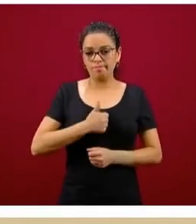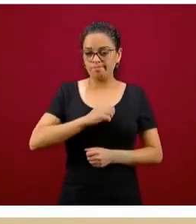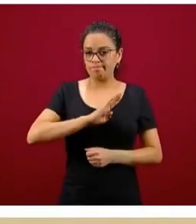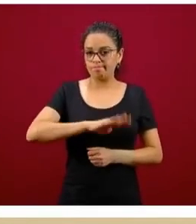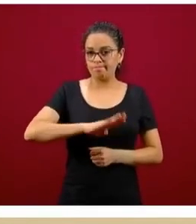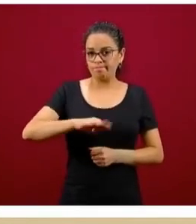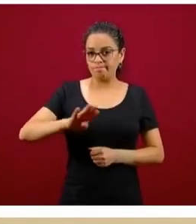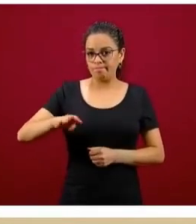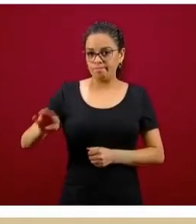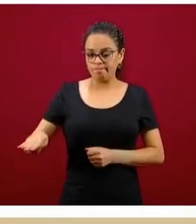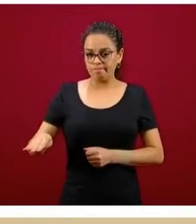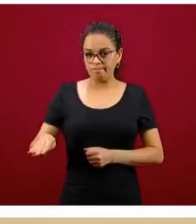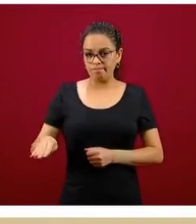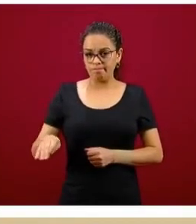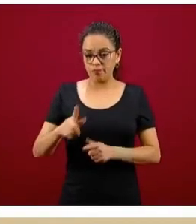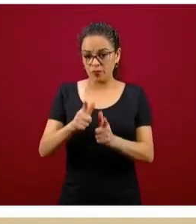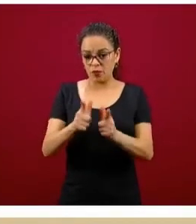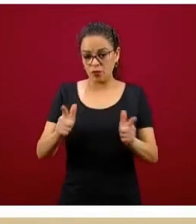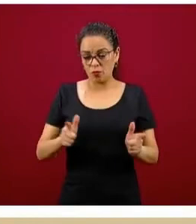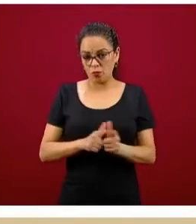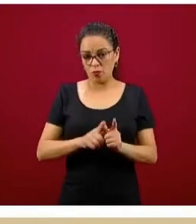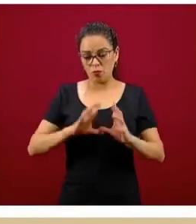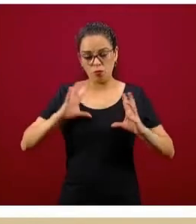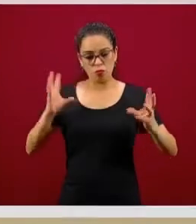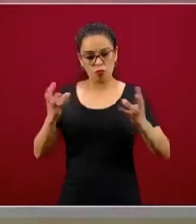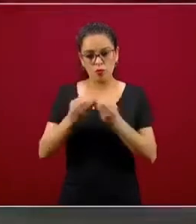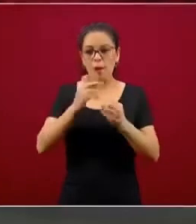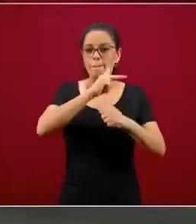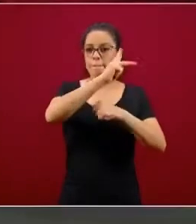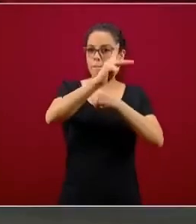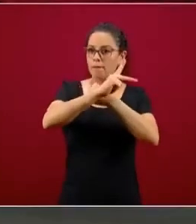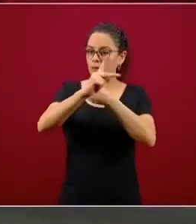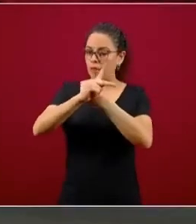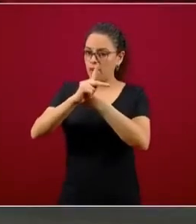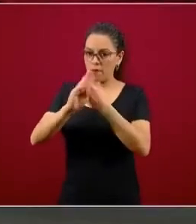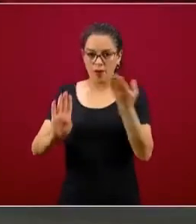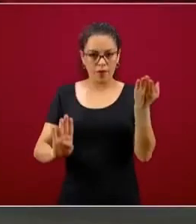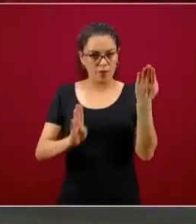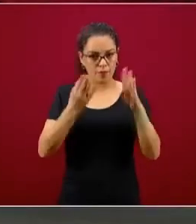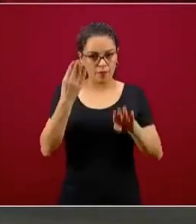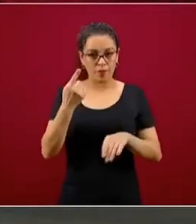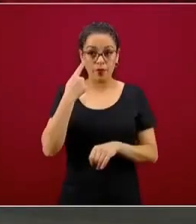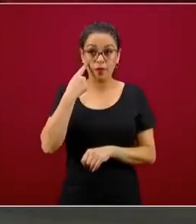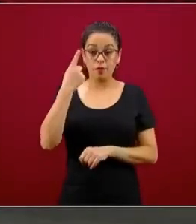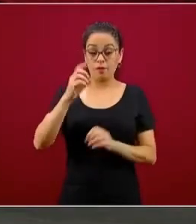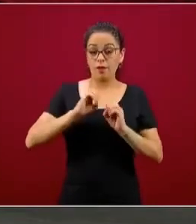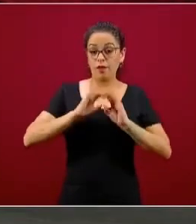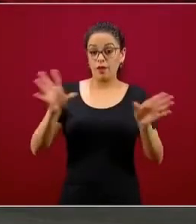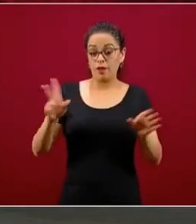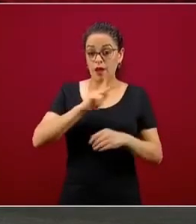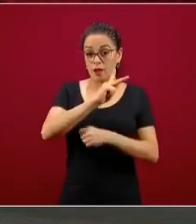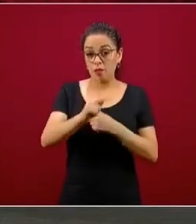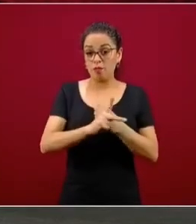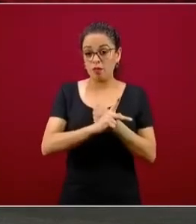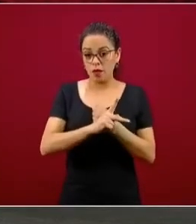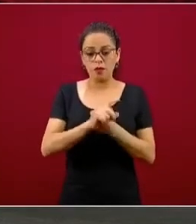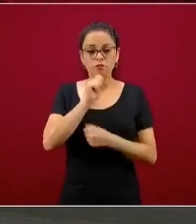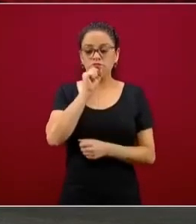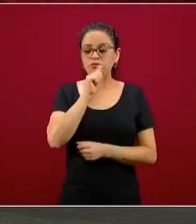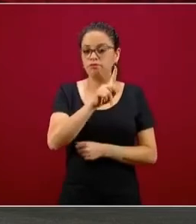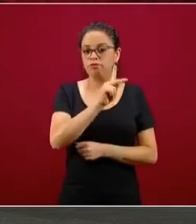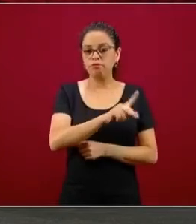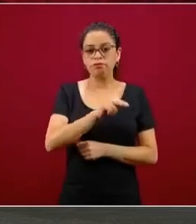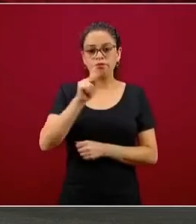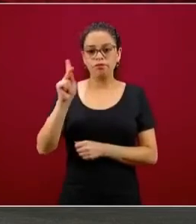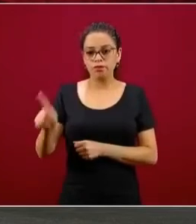defunciones en el grupo de países. Nótese que los países son en este caso los mismos